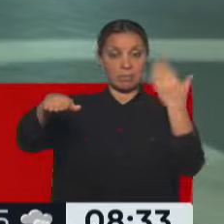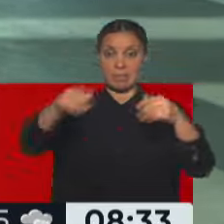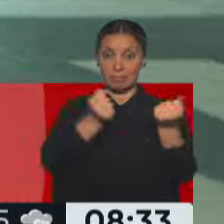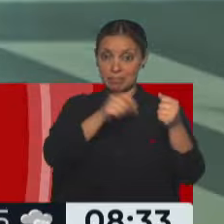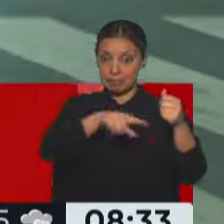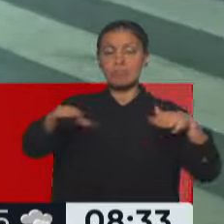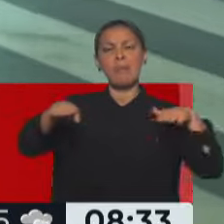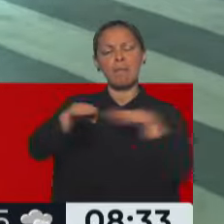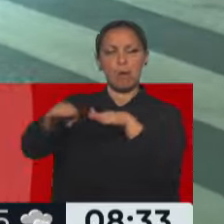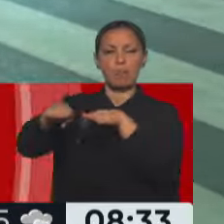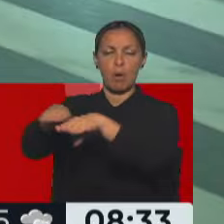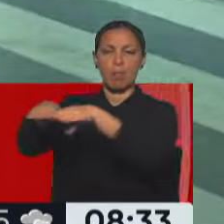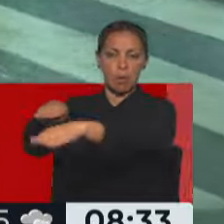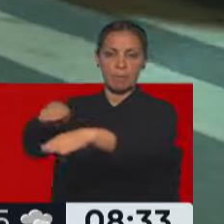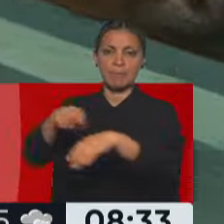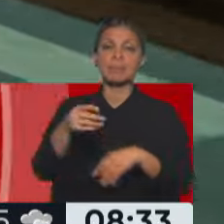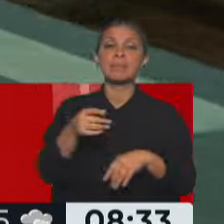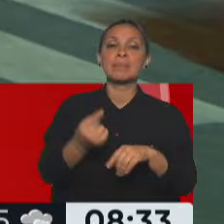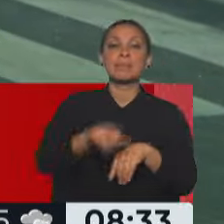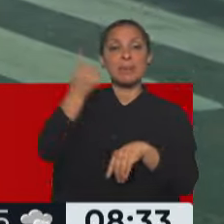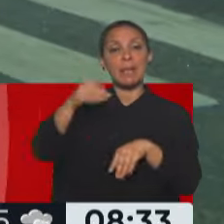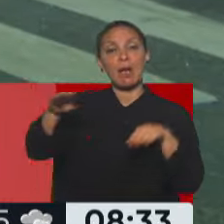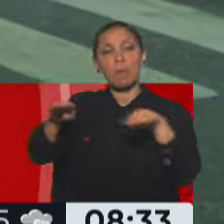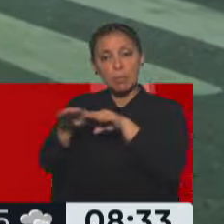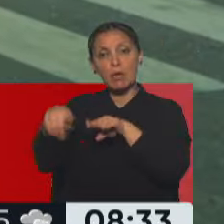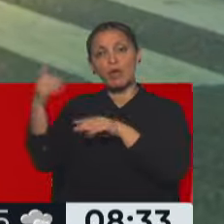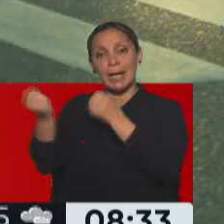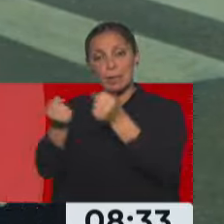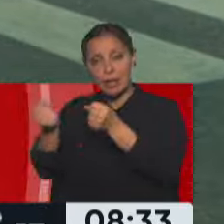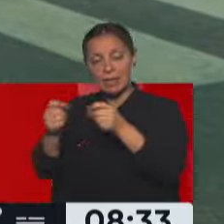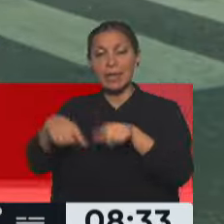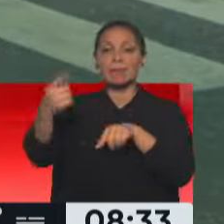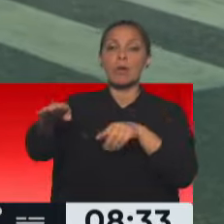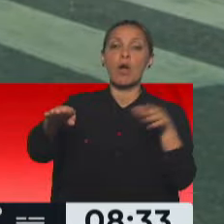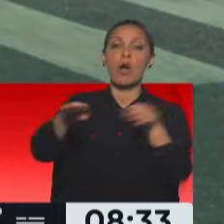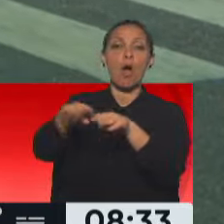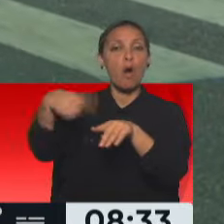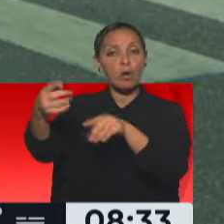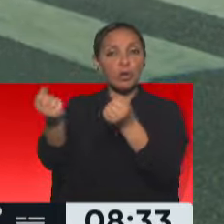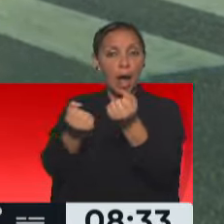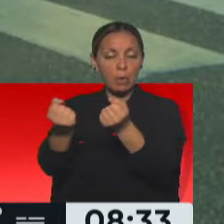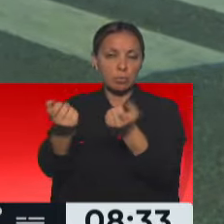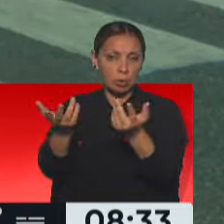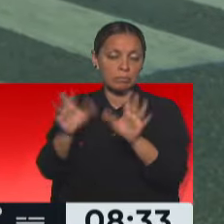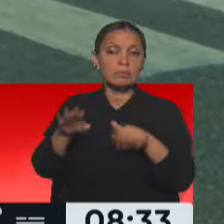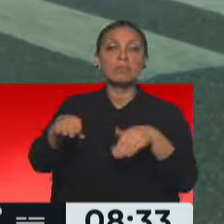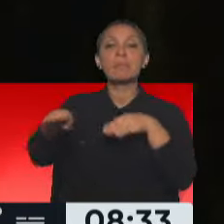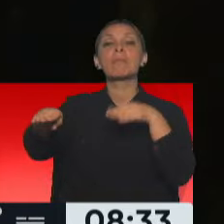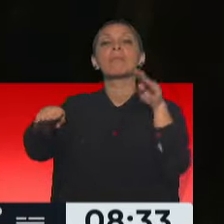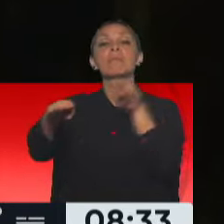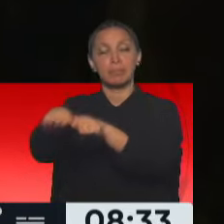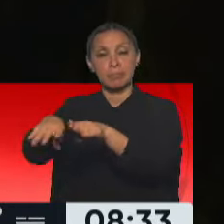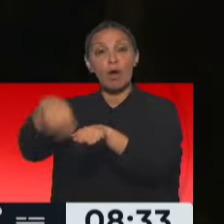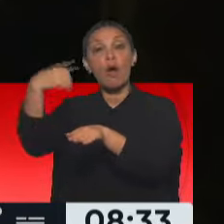que primeramente chocó a otra camioneta, un auto, un vehículo que ya se pudo retirar por sus propios medios, luego impactó sobre